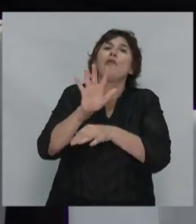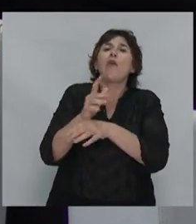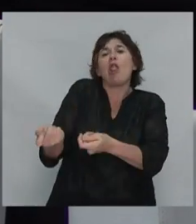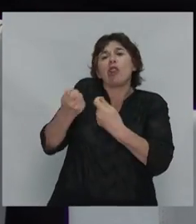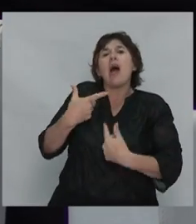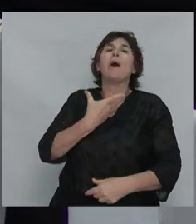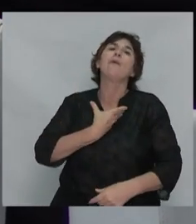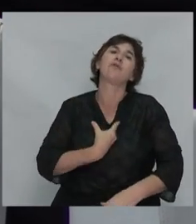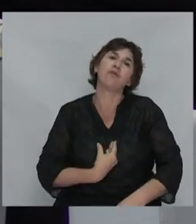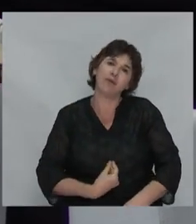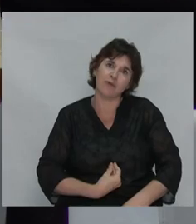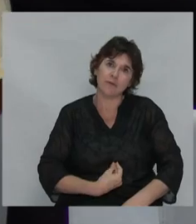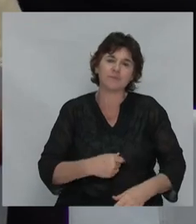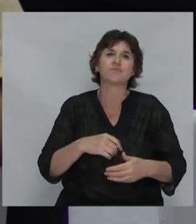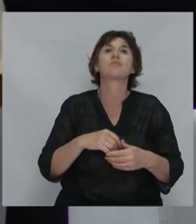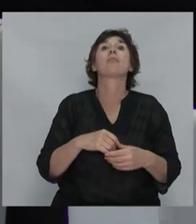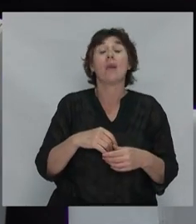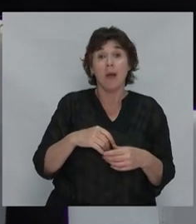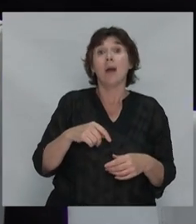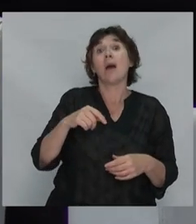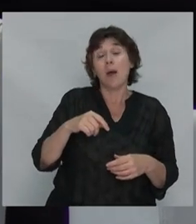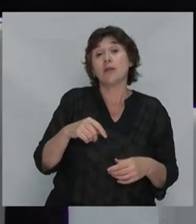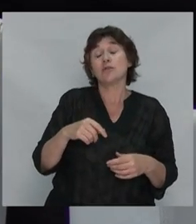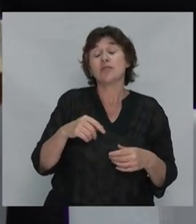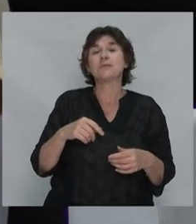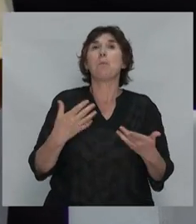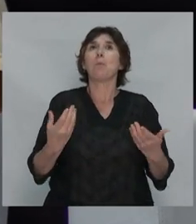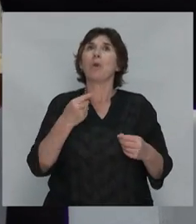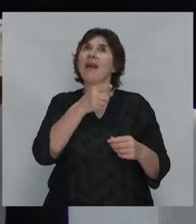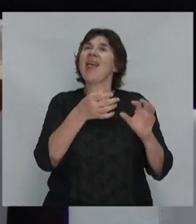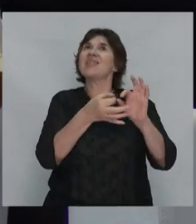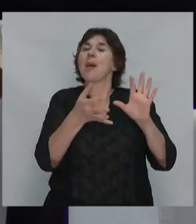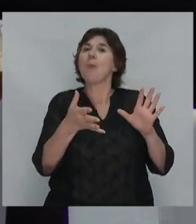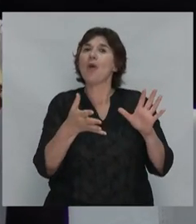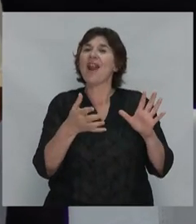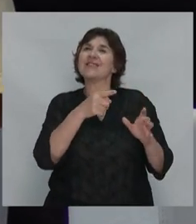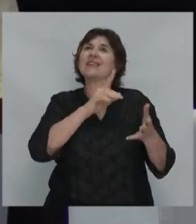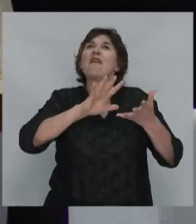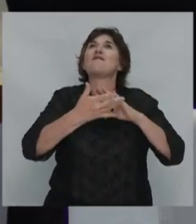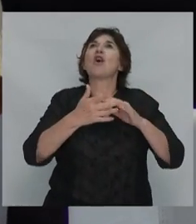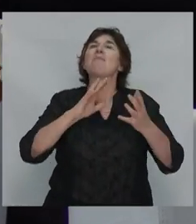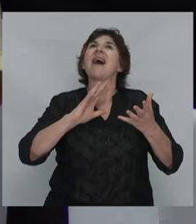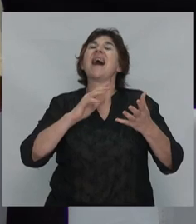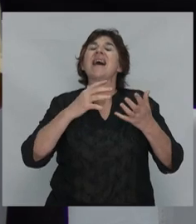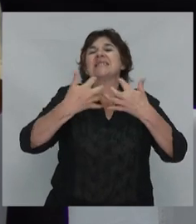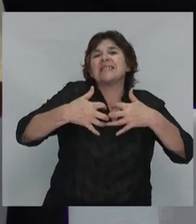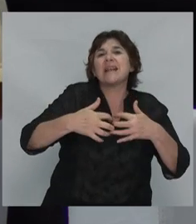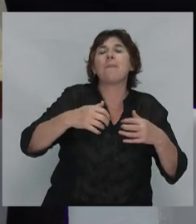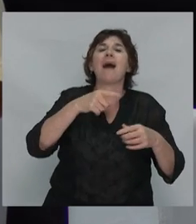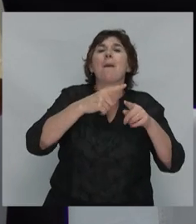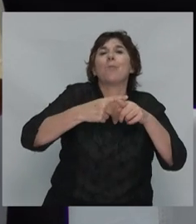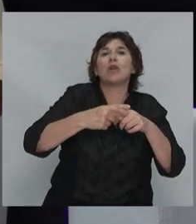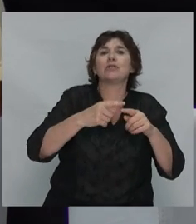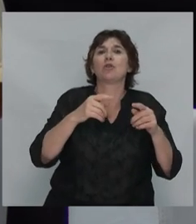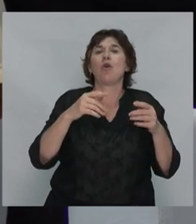democracia que es una forma muy joven esto sería mi primer punto y voy a venir esto un